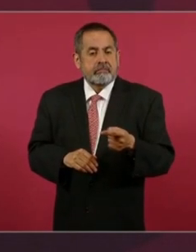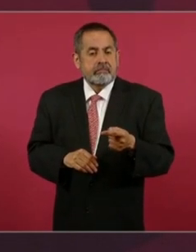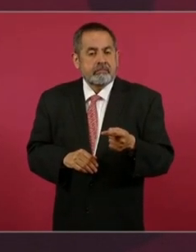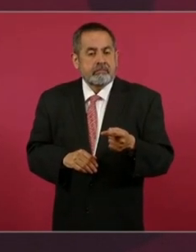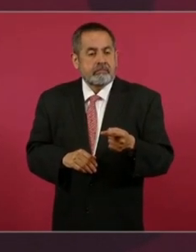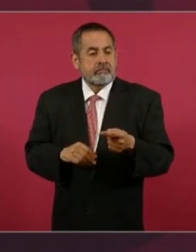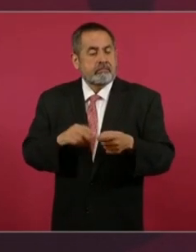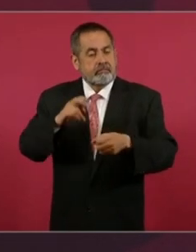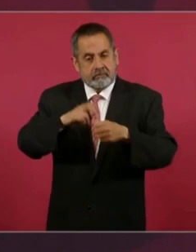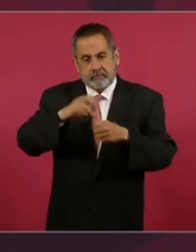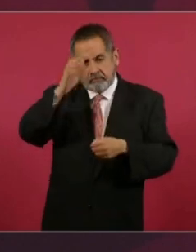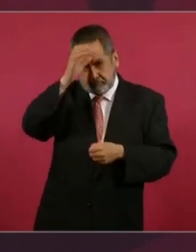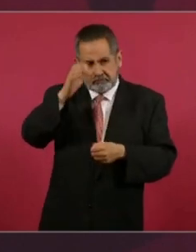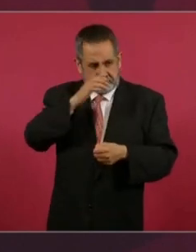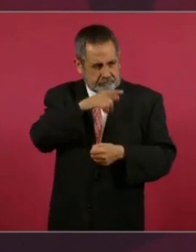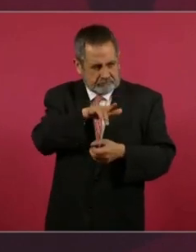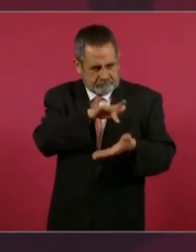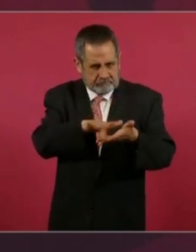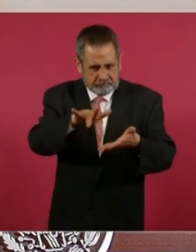y en Coahuila.